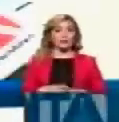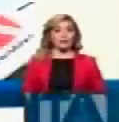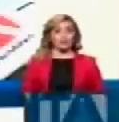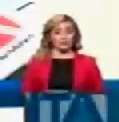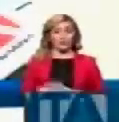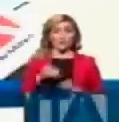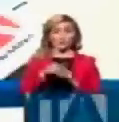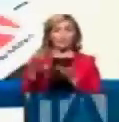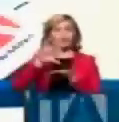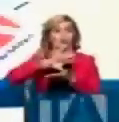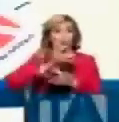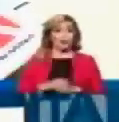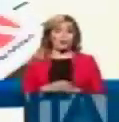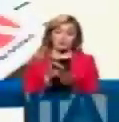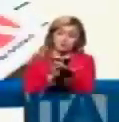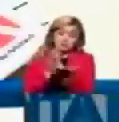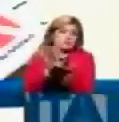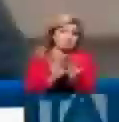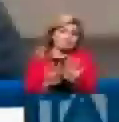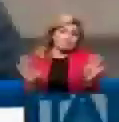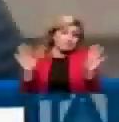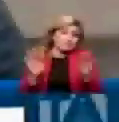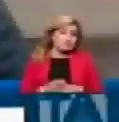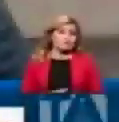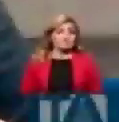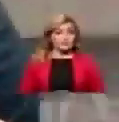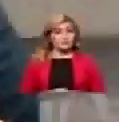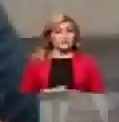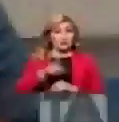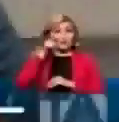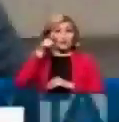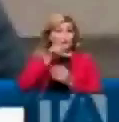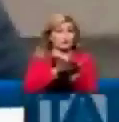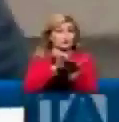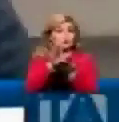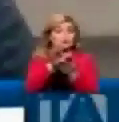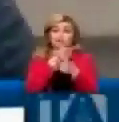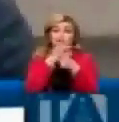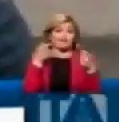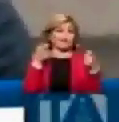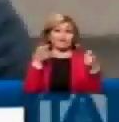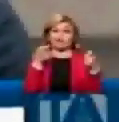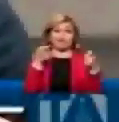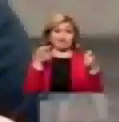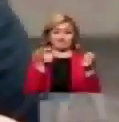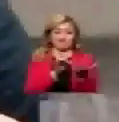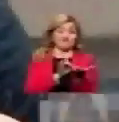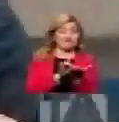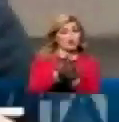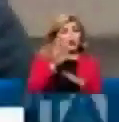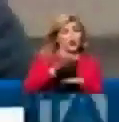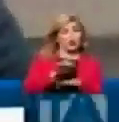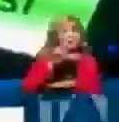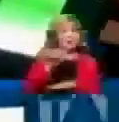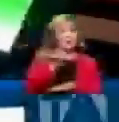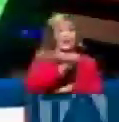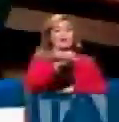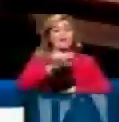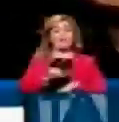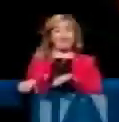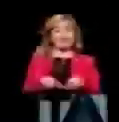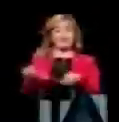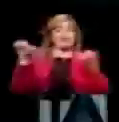de la Asamblea. Ella fue destituida y está destituida. Por culpa de lo que hizo Fiscalía, le destituyeron falso. Si ella le destituyeron es por culpa de sus actos.